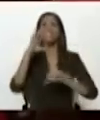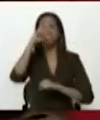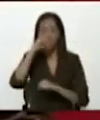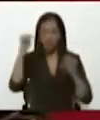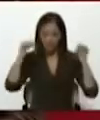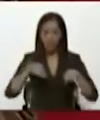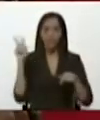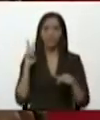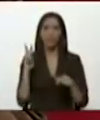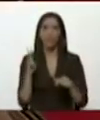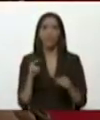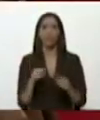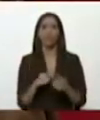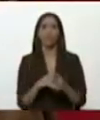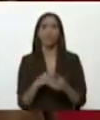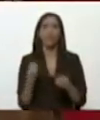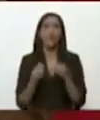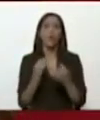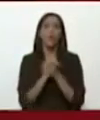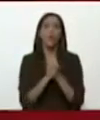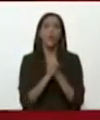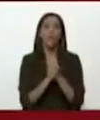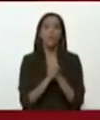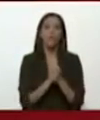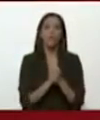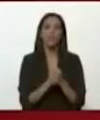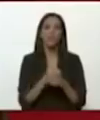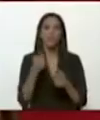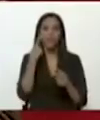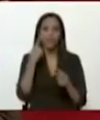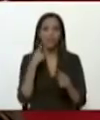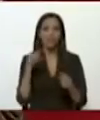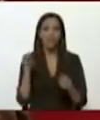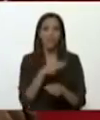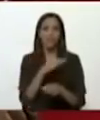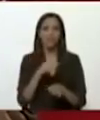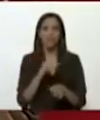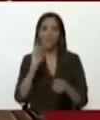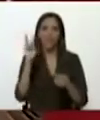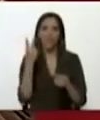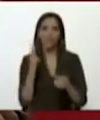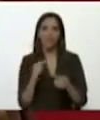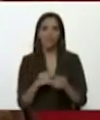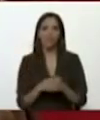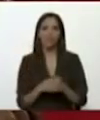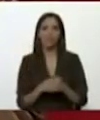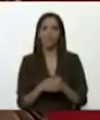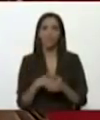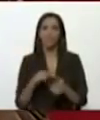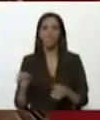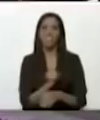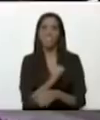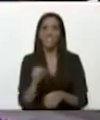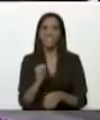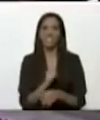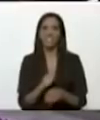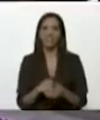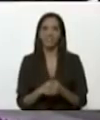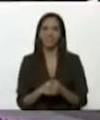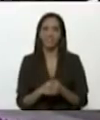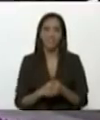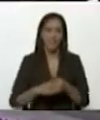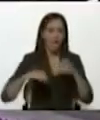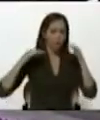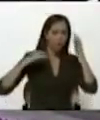15 años, exactamente. Con el compañero, y vamos a decir, lo que está poniendo la música, que no la ha cambiado, no ha puesto salsa. DJ Sudaca.